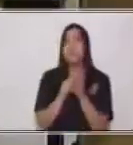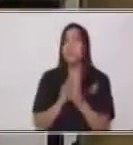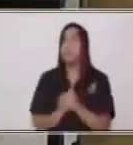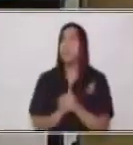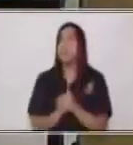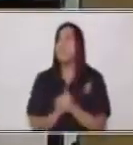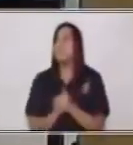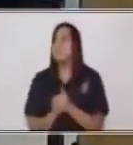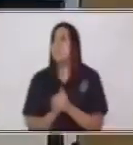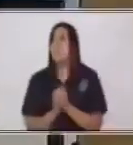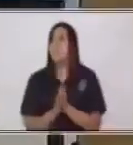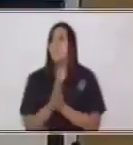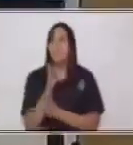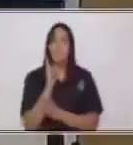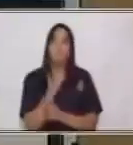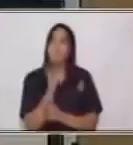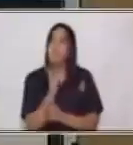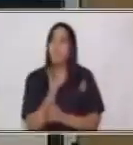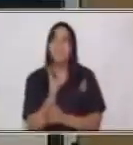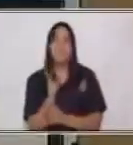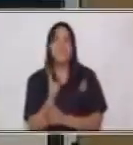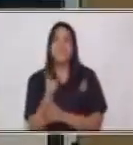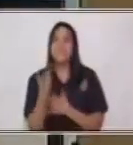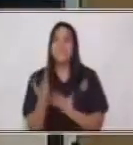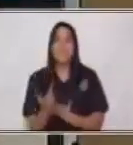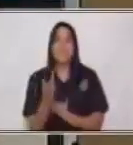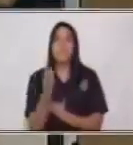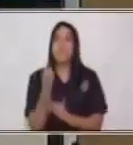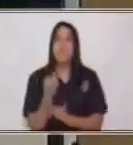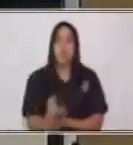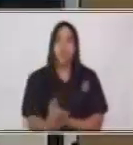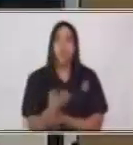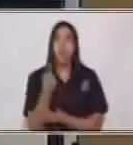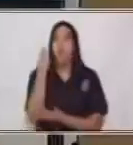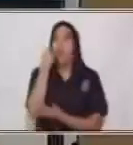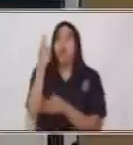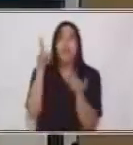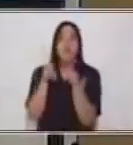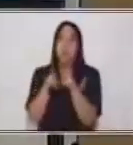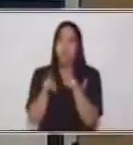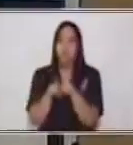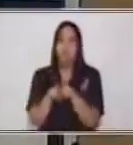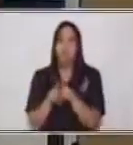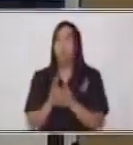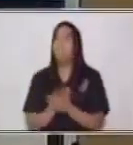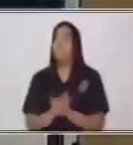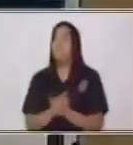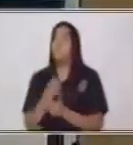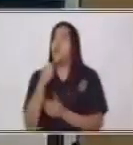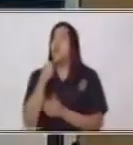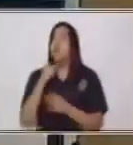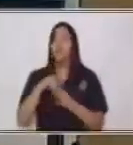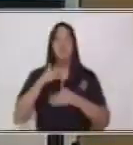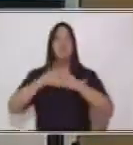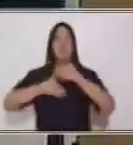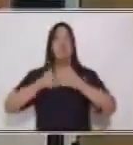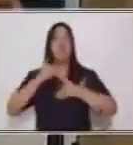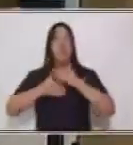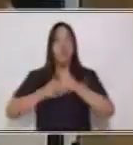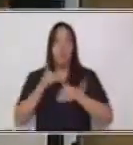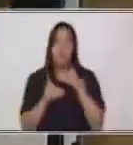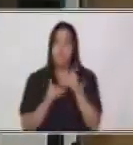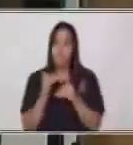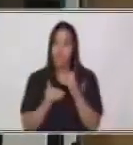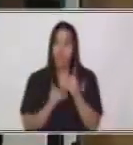4.00. Siempre vamos a colocar la cantidad exactamente como está en el problema. Luego dice un rollo de papel